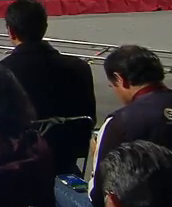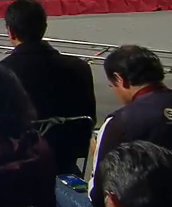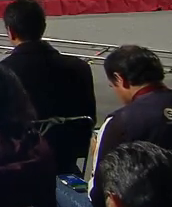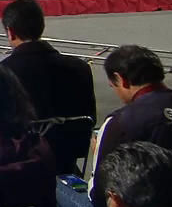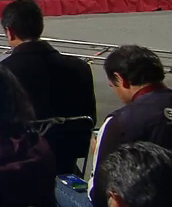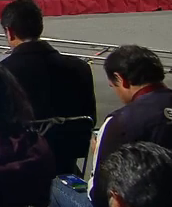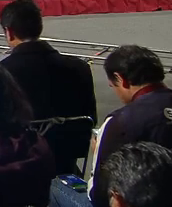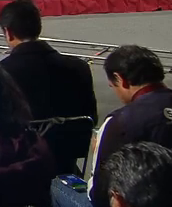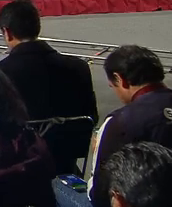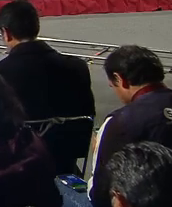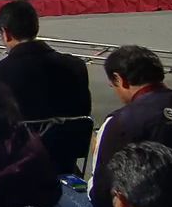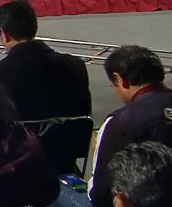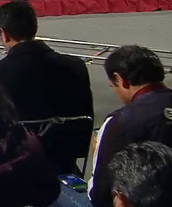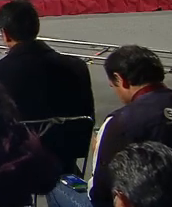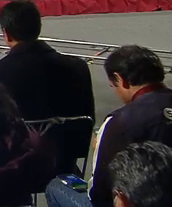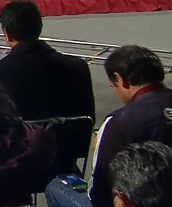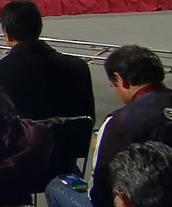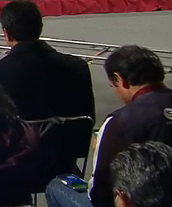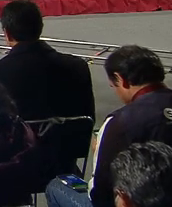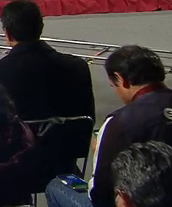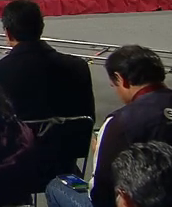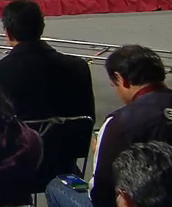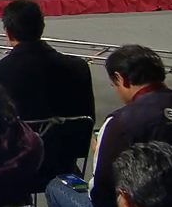hoy vamos a